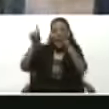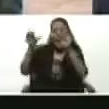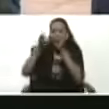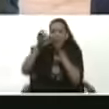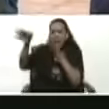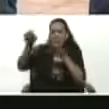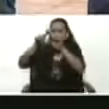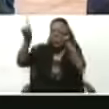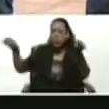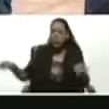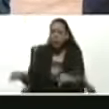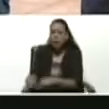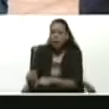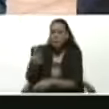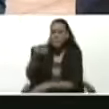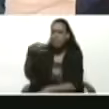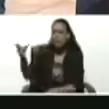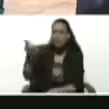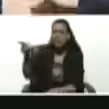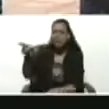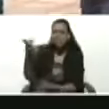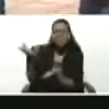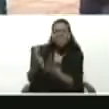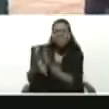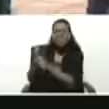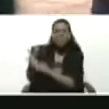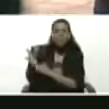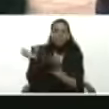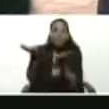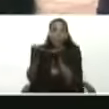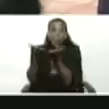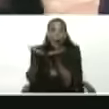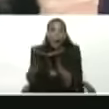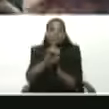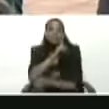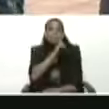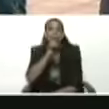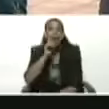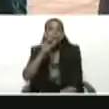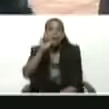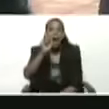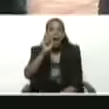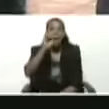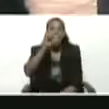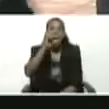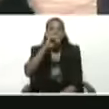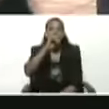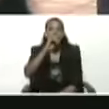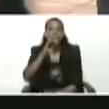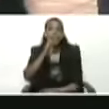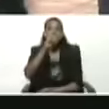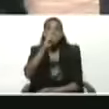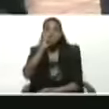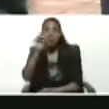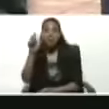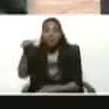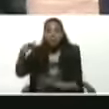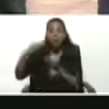en 2 meses me pone de nuevo paquete la unidad educativa Ali Primera para la